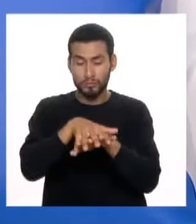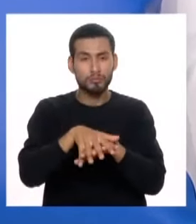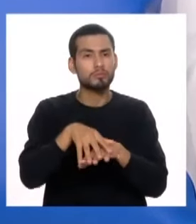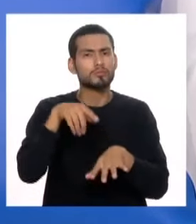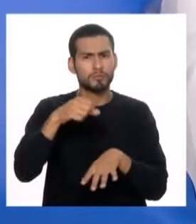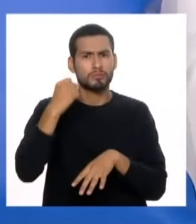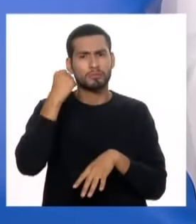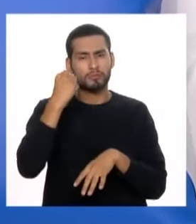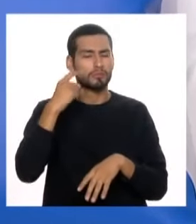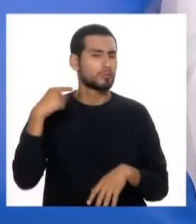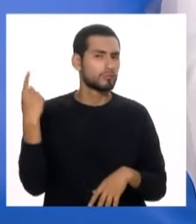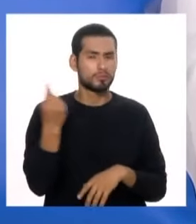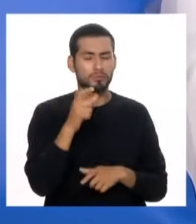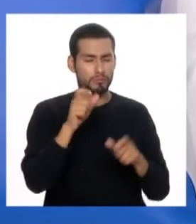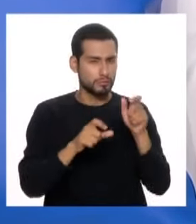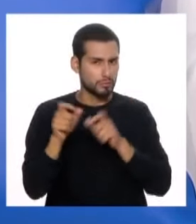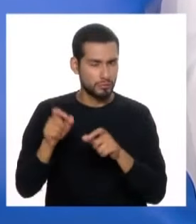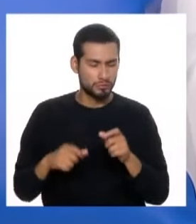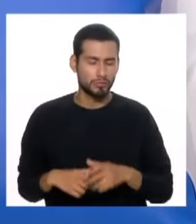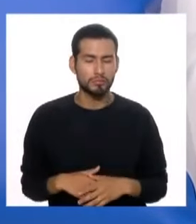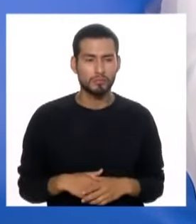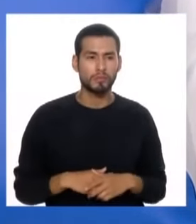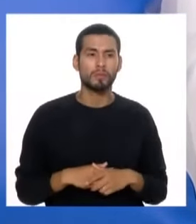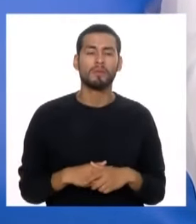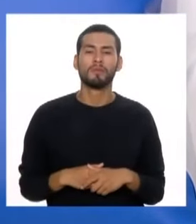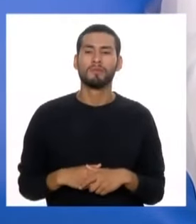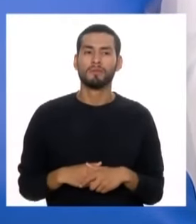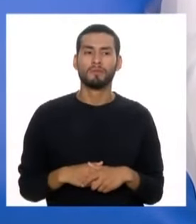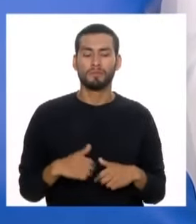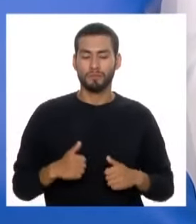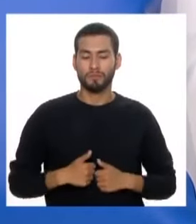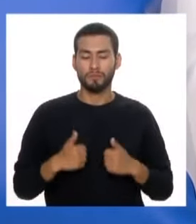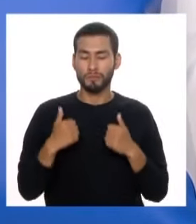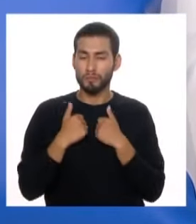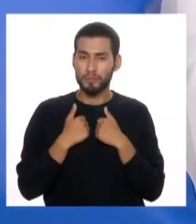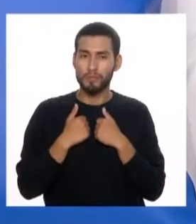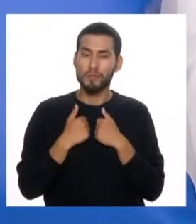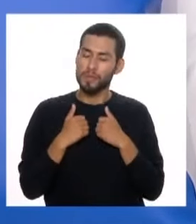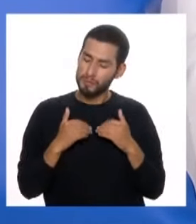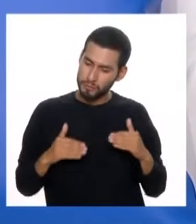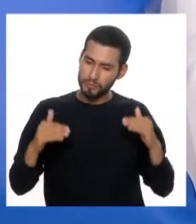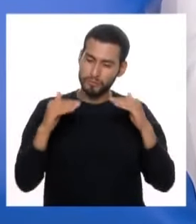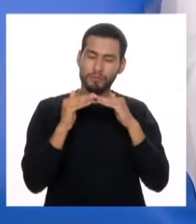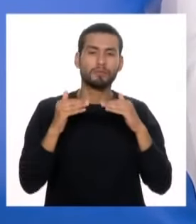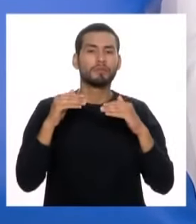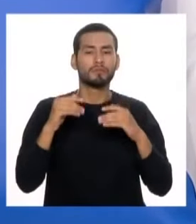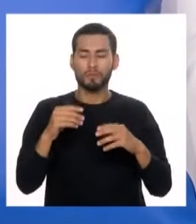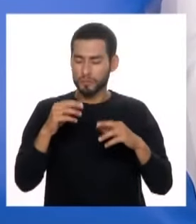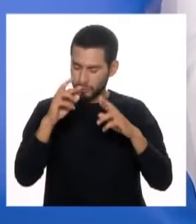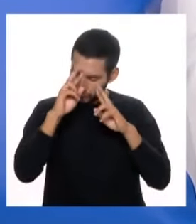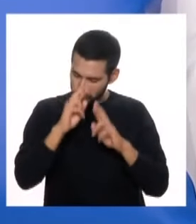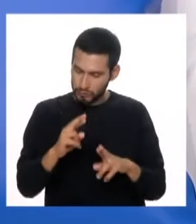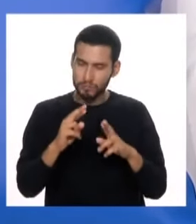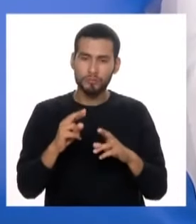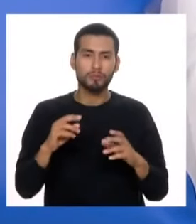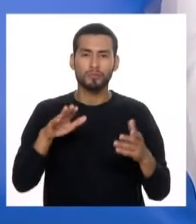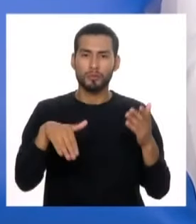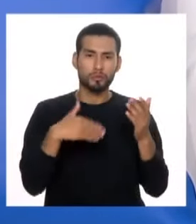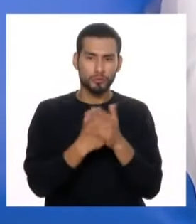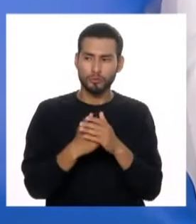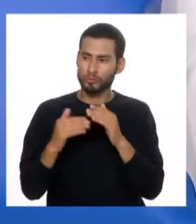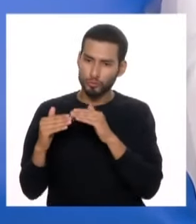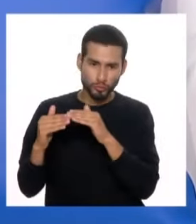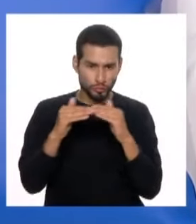un derecho de todo ser humano. La dignidad, la vida digna, con respeto, con igualdad de oportunidades,